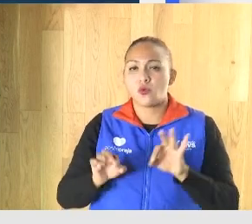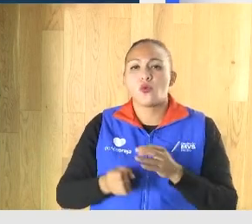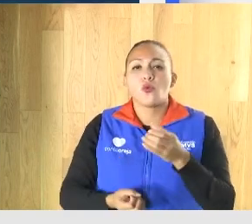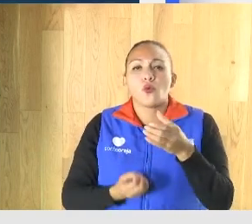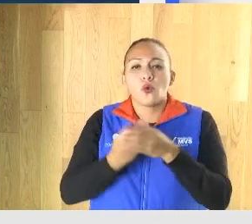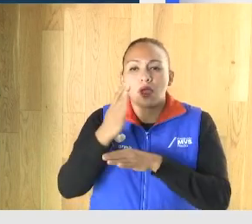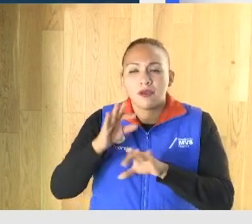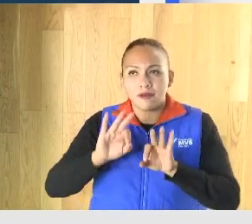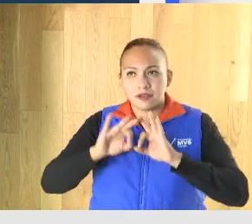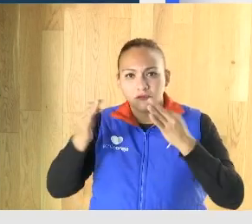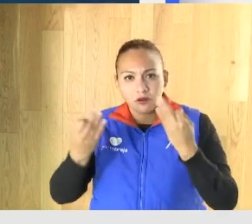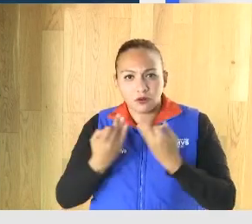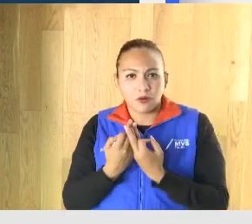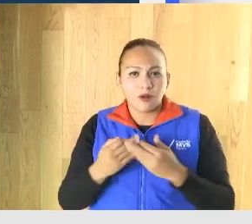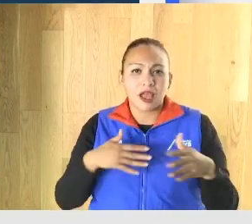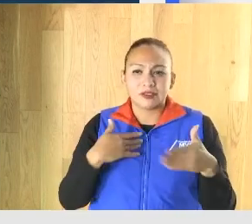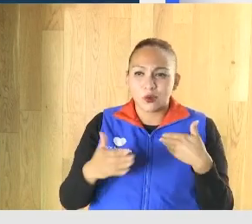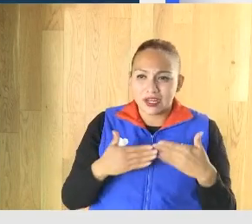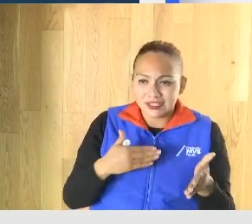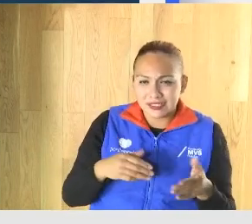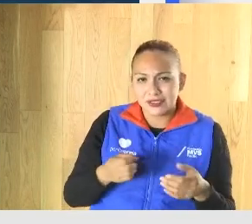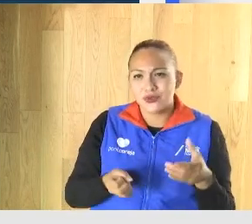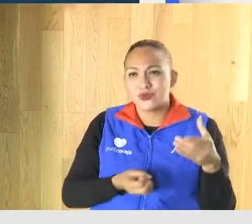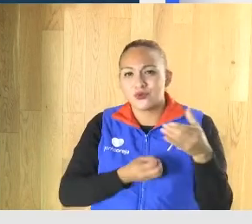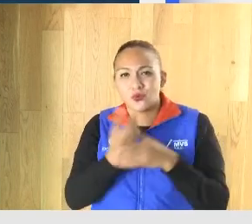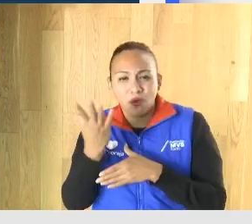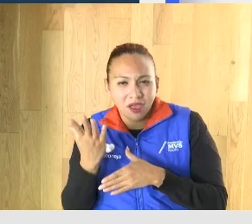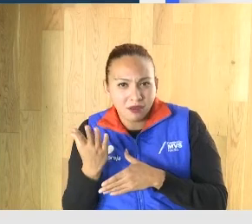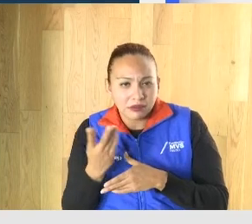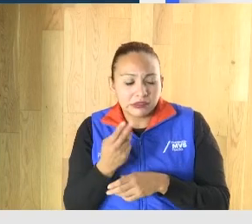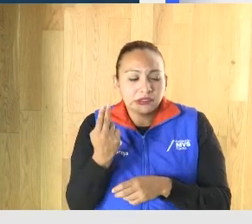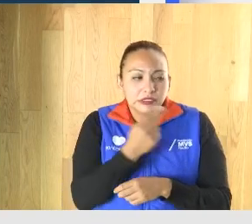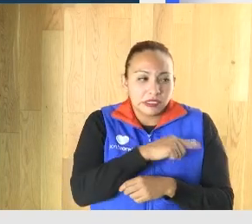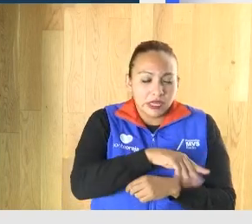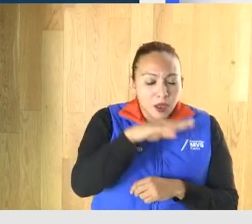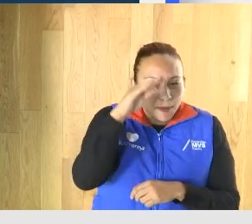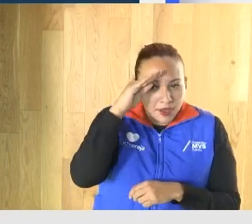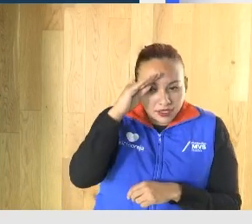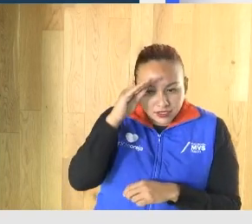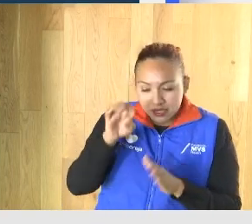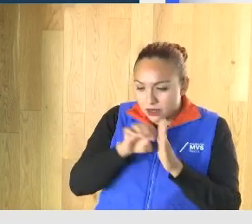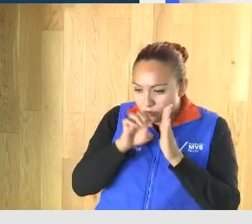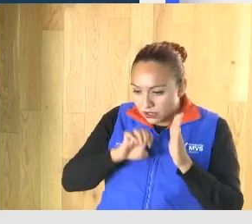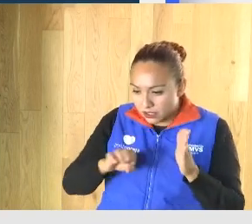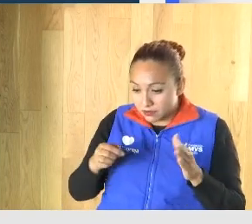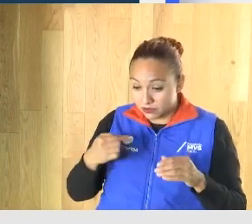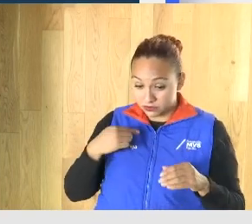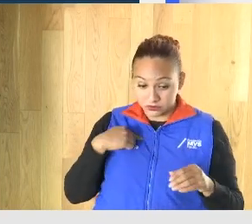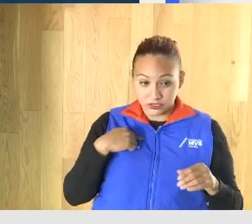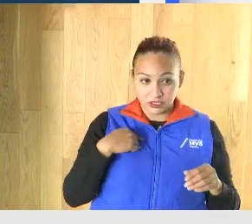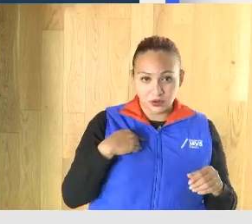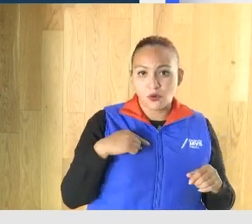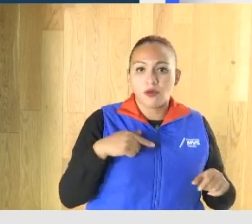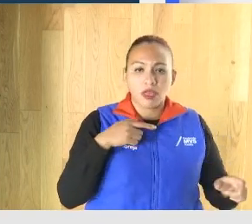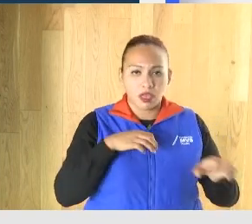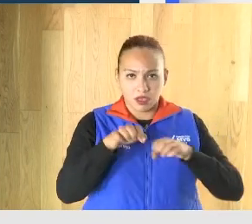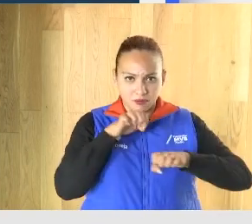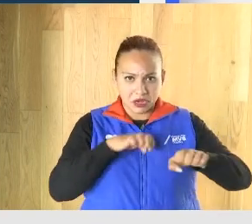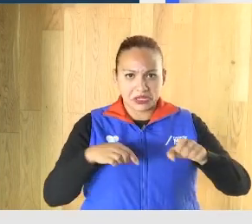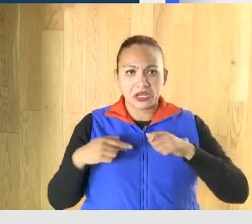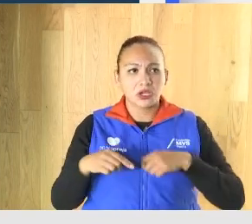¿no? Incorporando nuevos riesgos, sino pensando realmente cuánto les costaría no hacer nada en materia de sostenibilidad, ¿no?